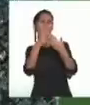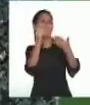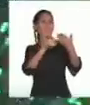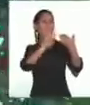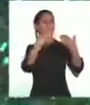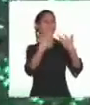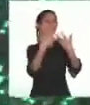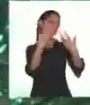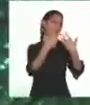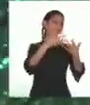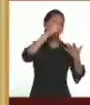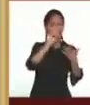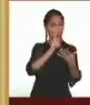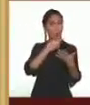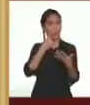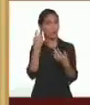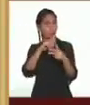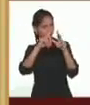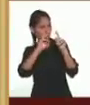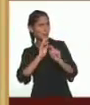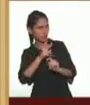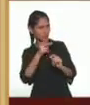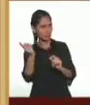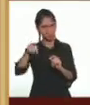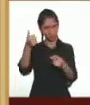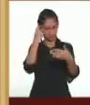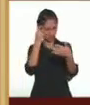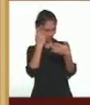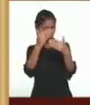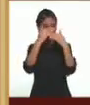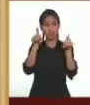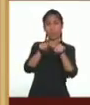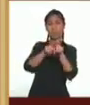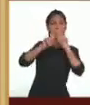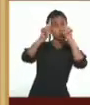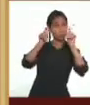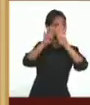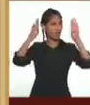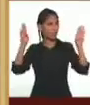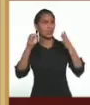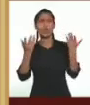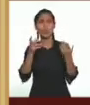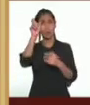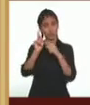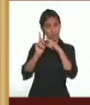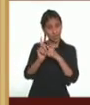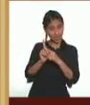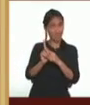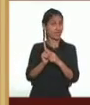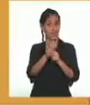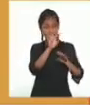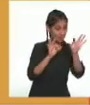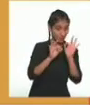descarte. Y en el caso de las preguntas abiertas, son las que no tienen opciones de respuesta para elegir. El participante